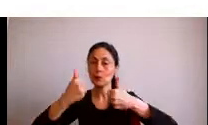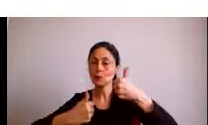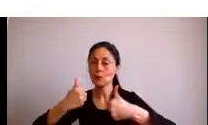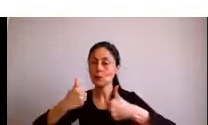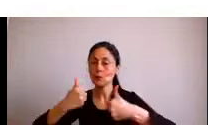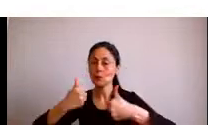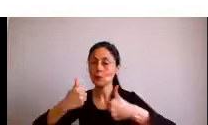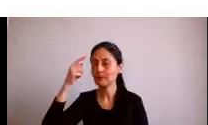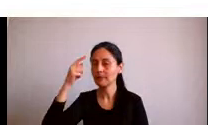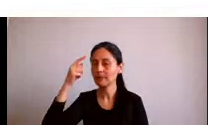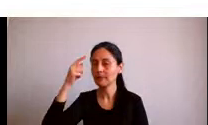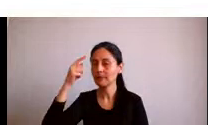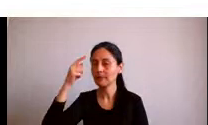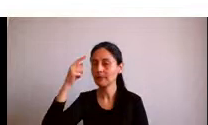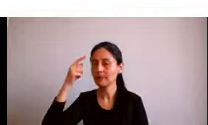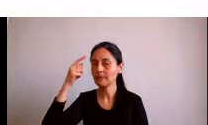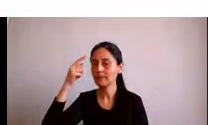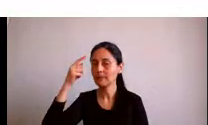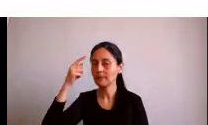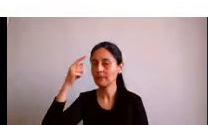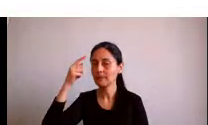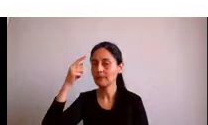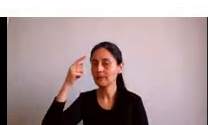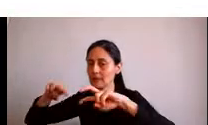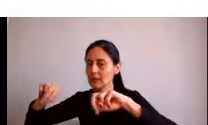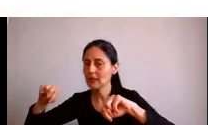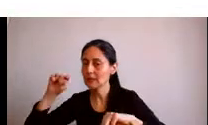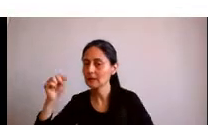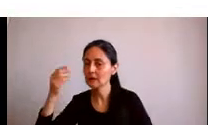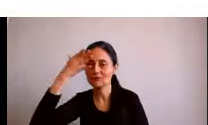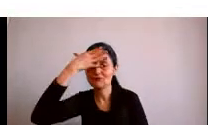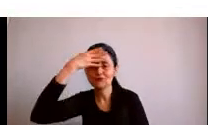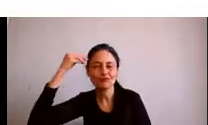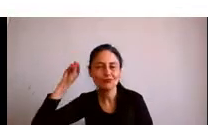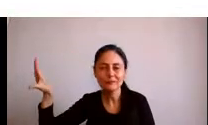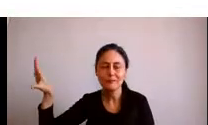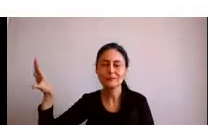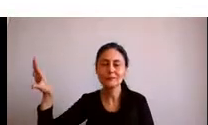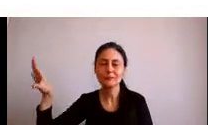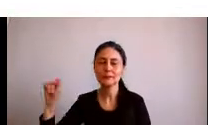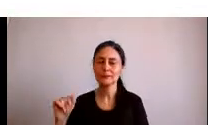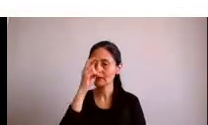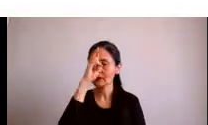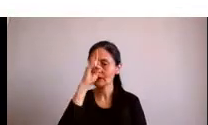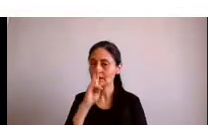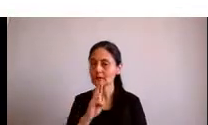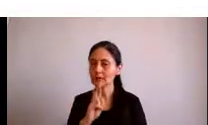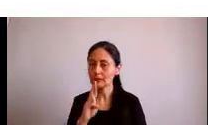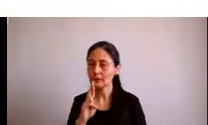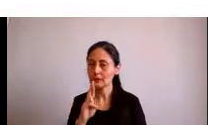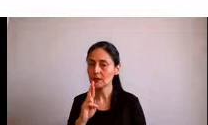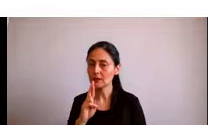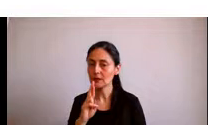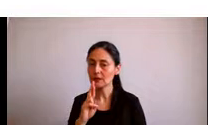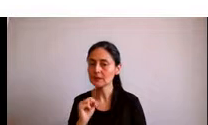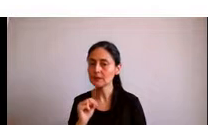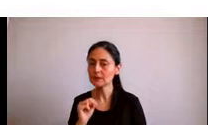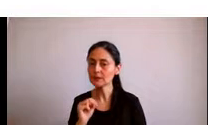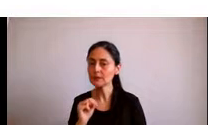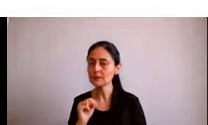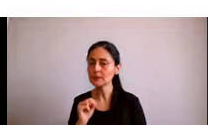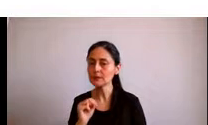a mucho el diagnóstico y a veces se nos olvida, y yo sé que este rol también es de la atención primaria, el de la prevención,